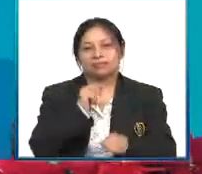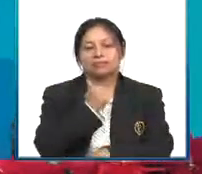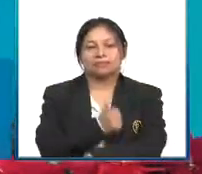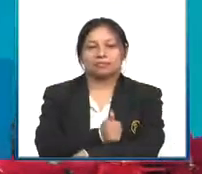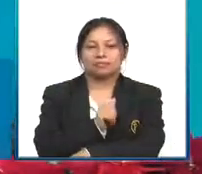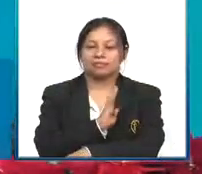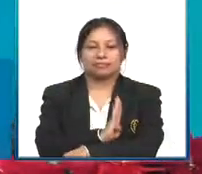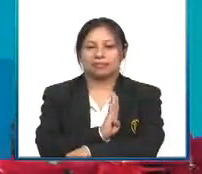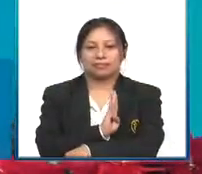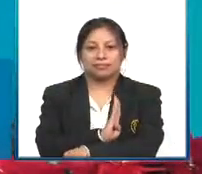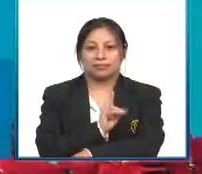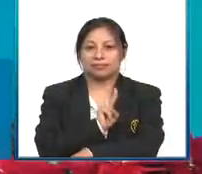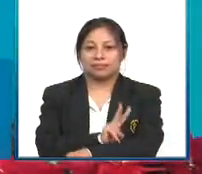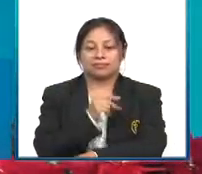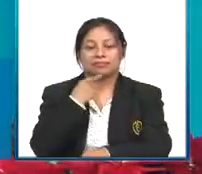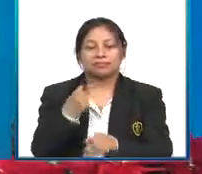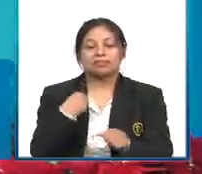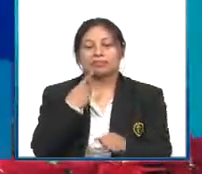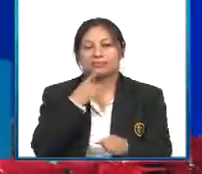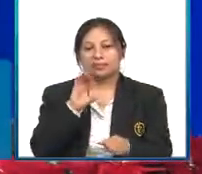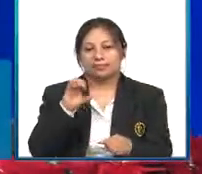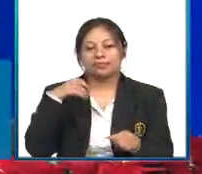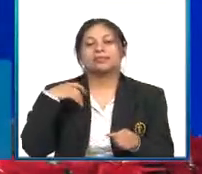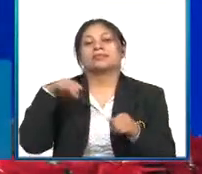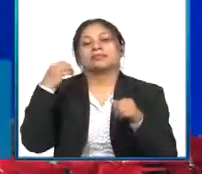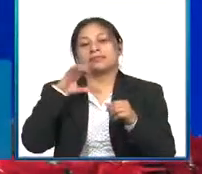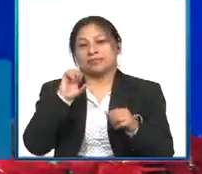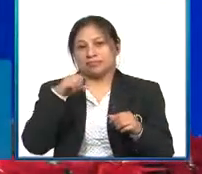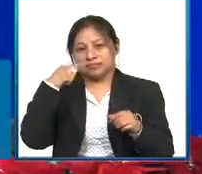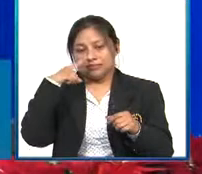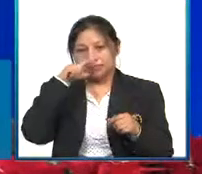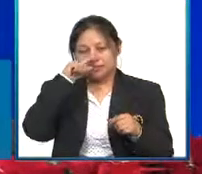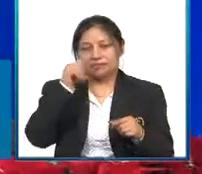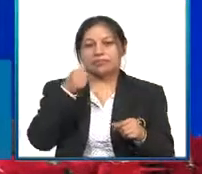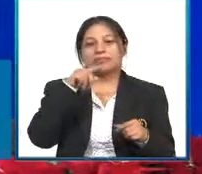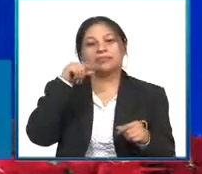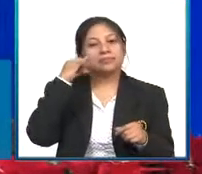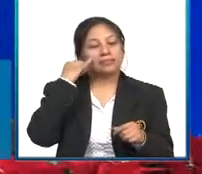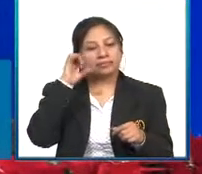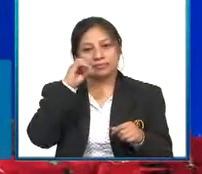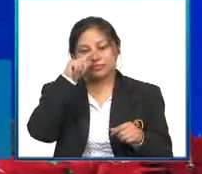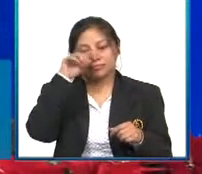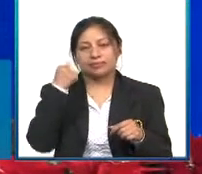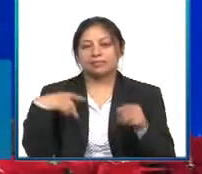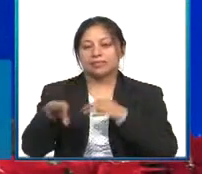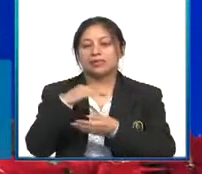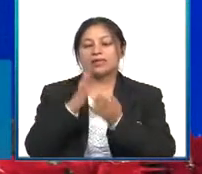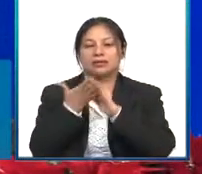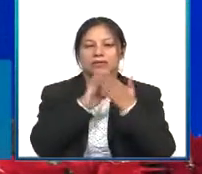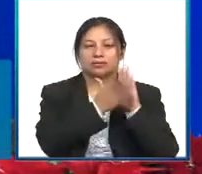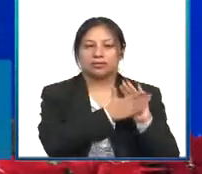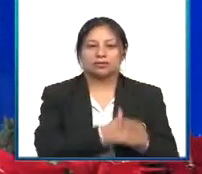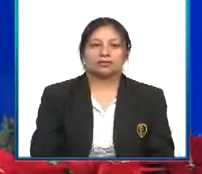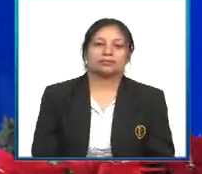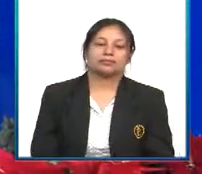Verapaz afectadas por la depresión tropical Eta e Iota para que lleguen los programas de ayuda a todas las comunidades.